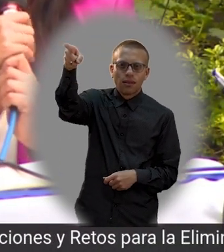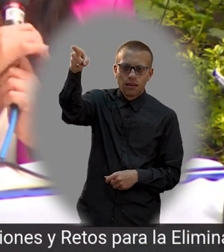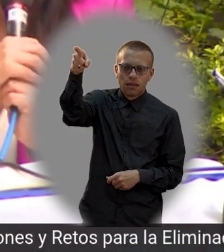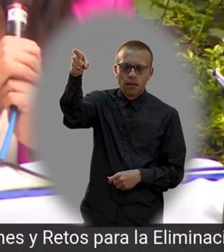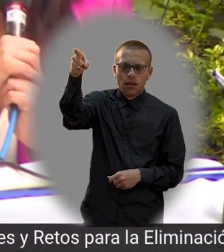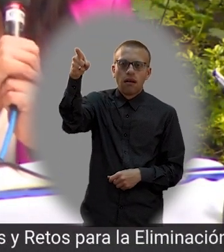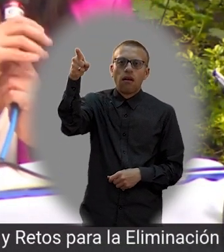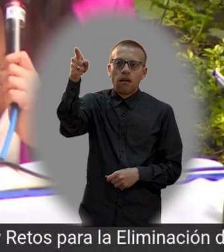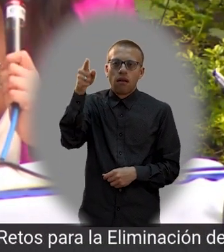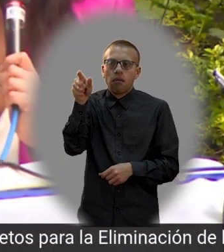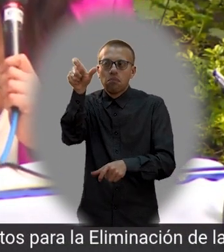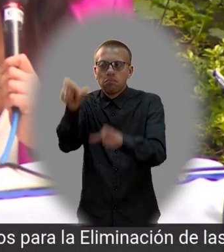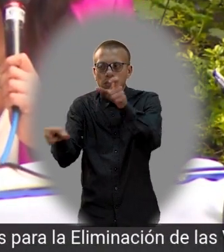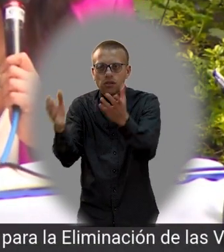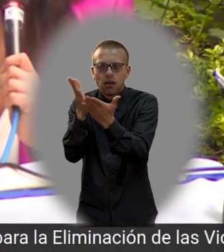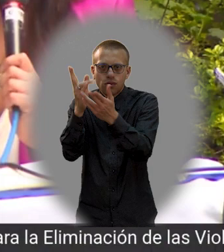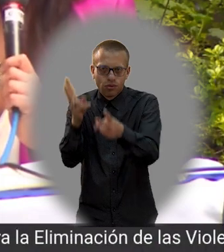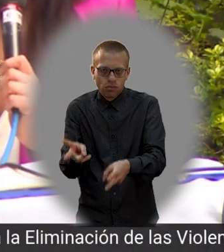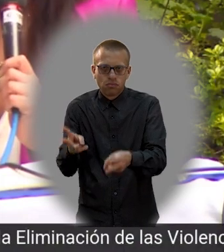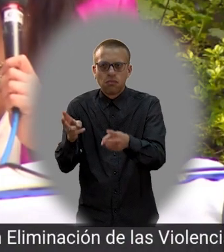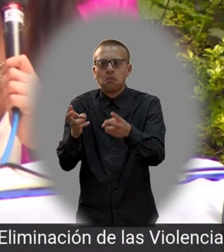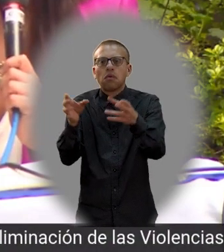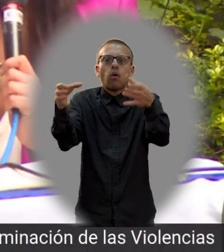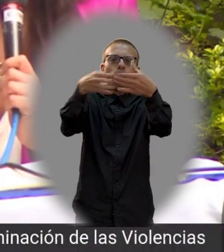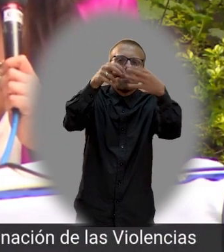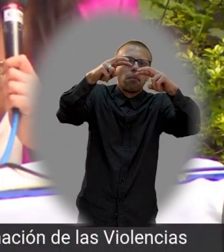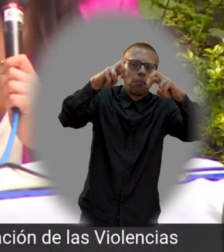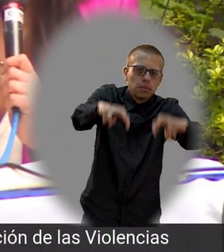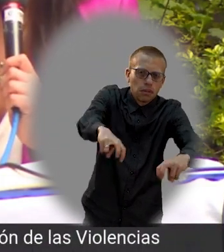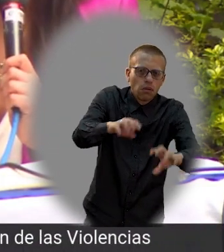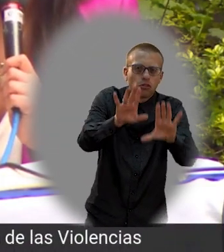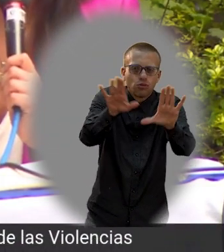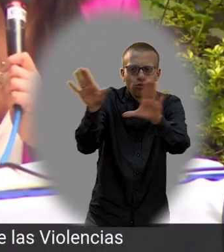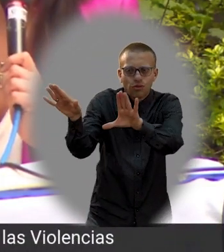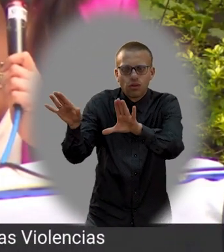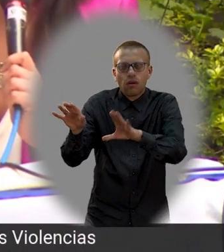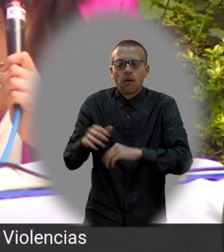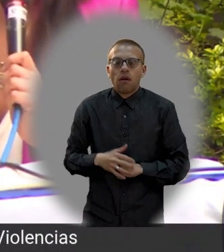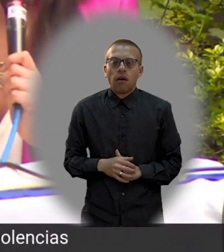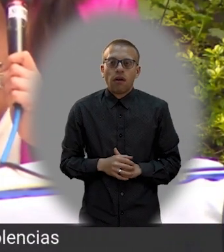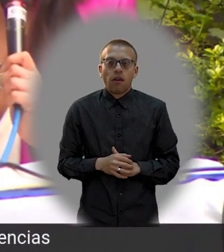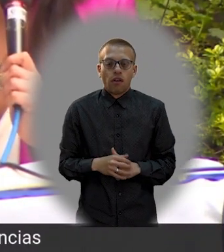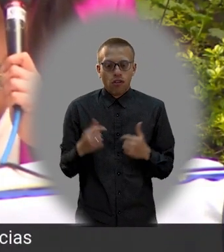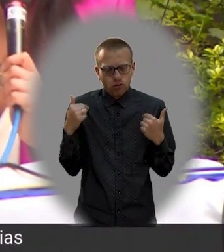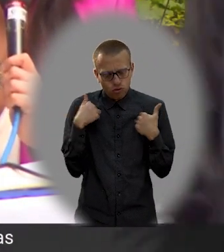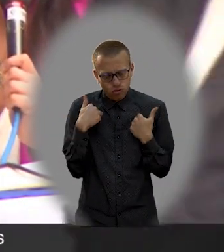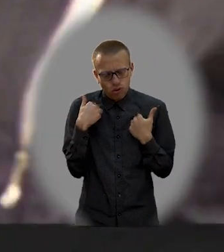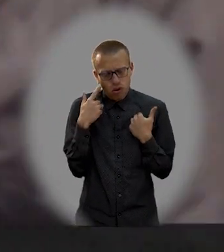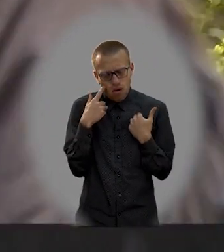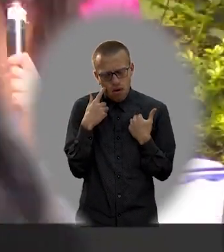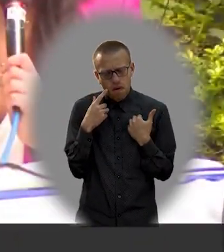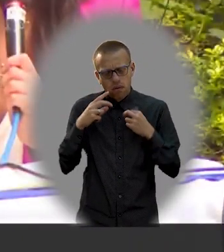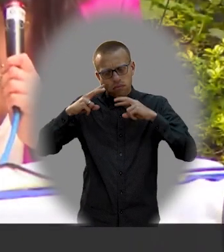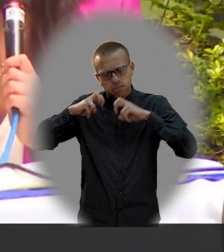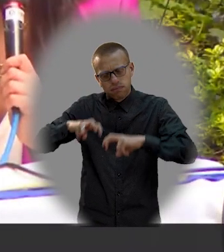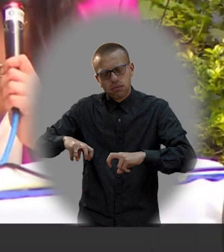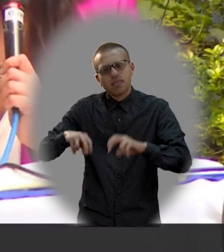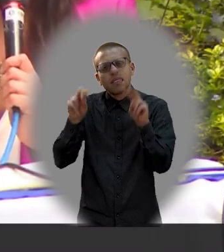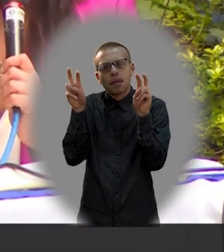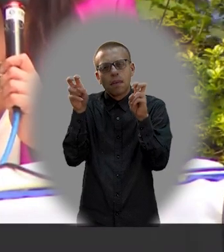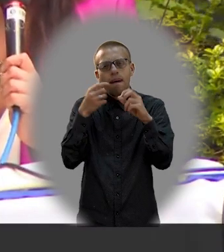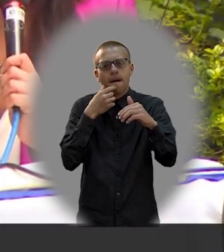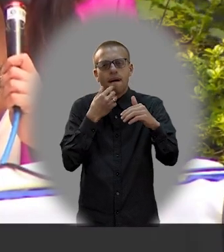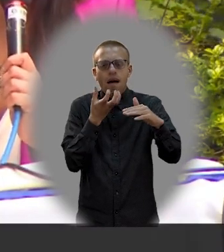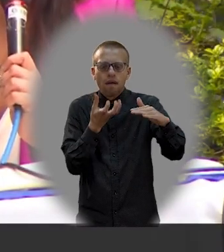y otras investigadoras. Y en ese estudio tuve la oportunidad de liderar específicamente el componente sobre acceso a la justicia.